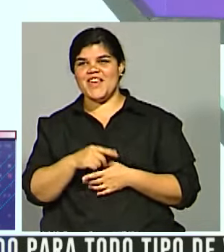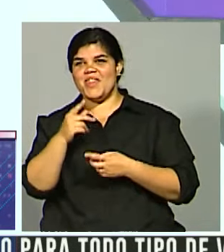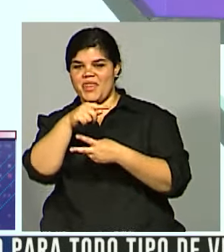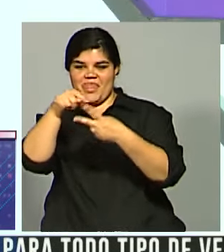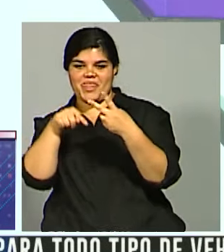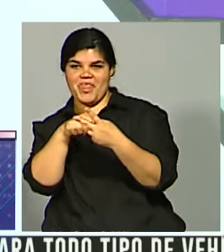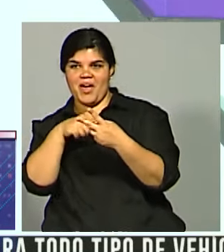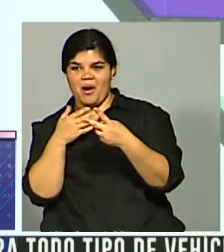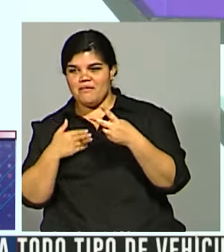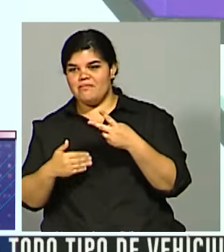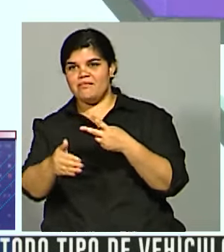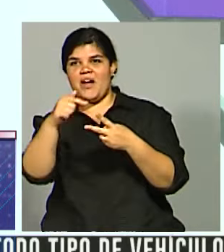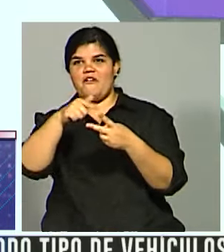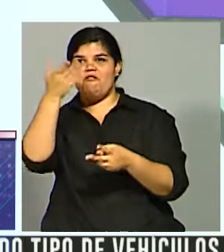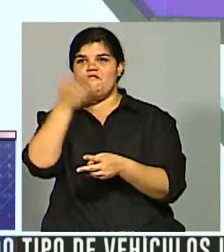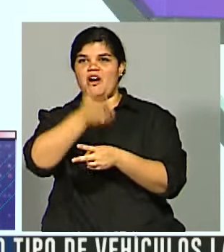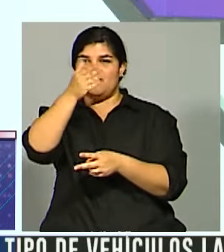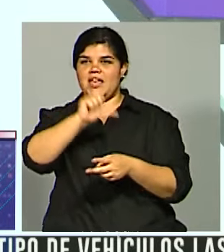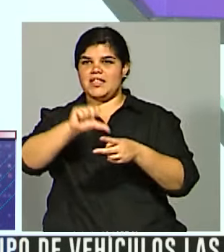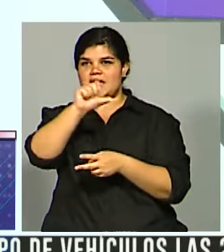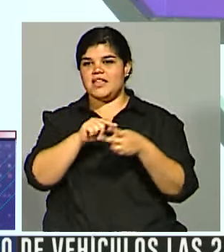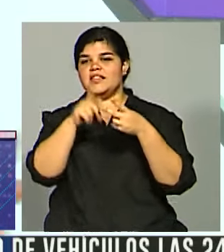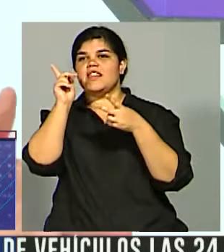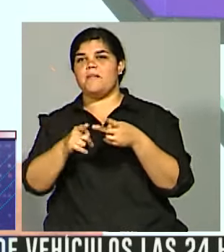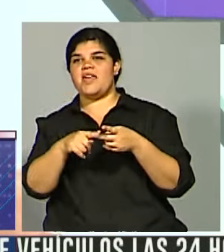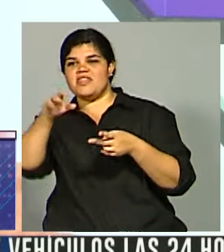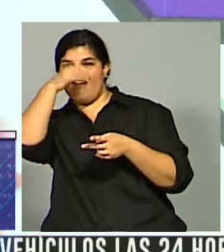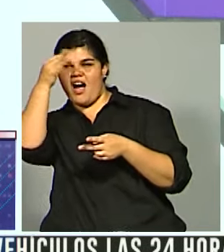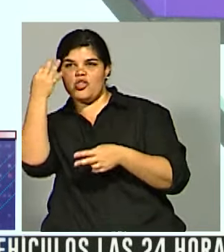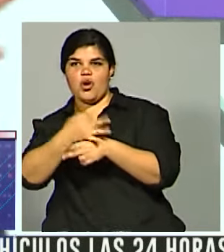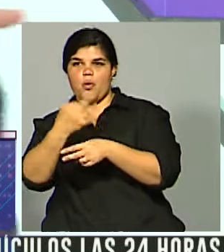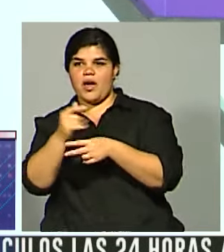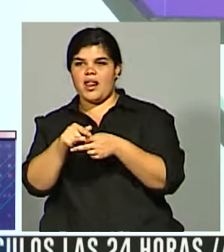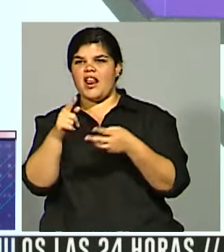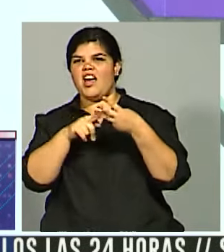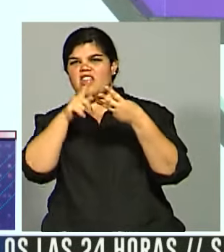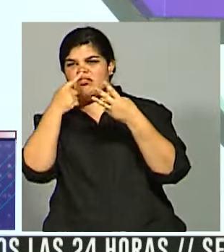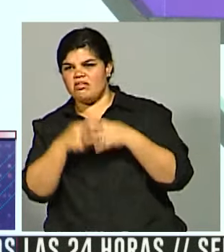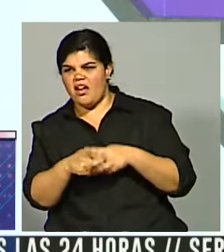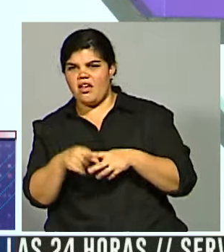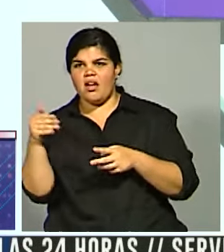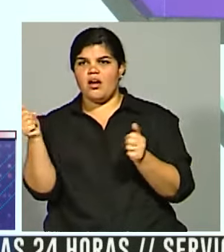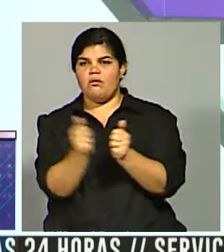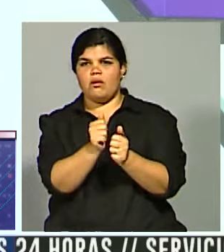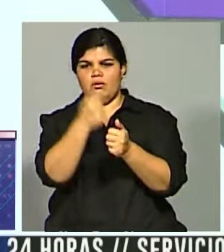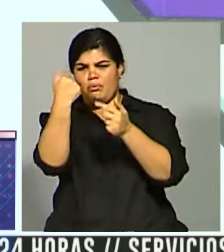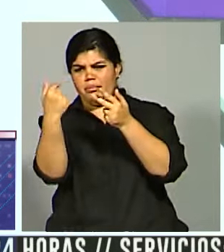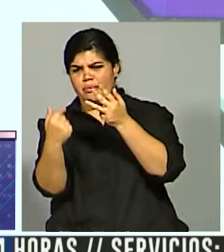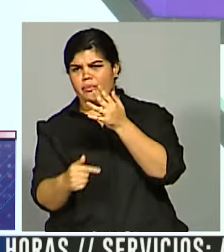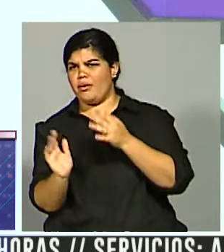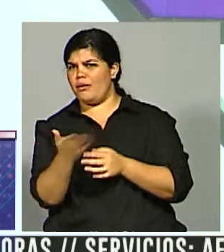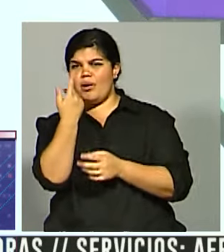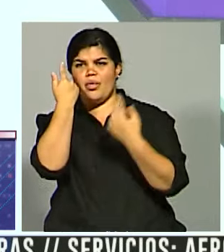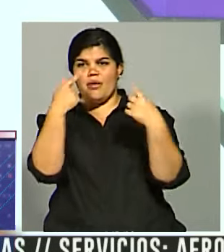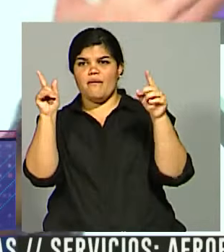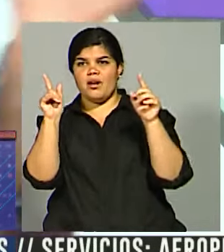La Facultad de Ciencias Económicas, claro. También iba a la Escuela Popular de Teatro a cursar, hacía talleres con el Flaco, era como mundos diferentes. Que